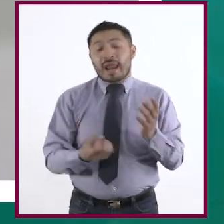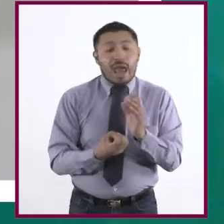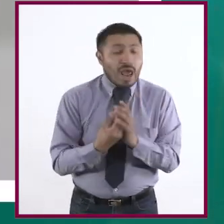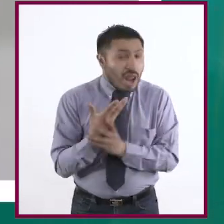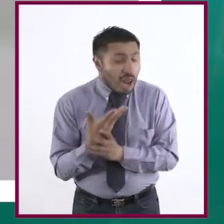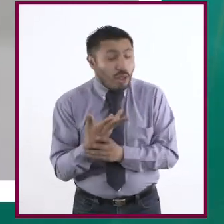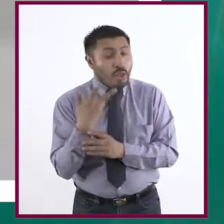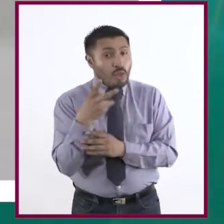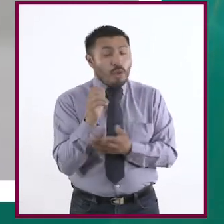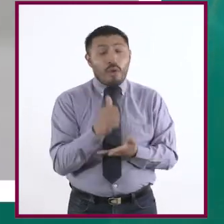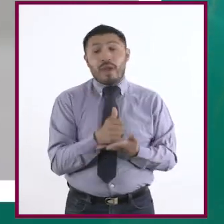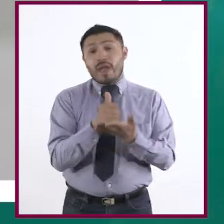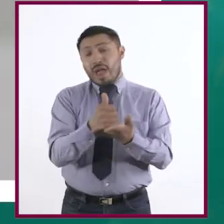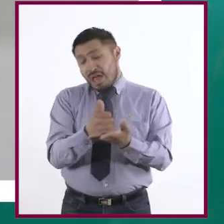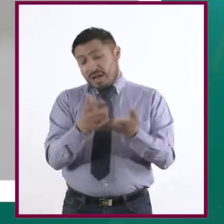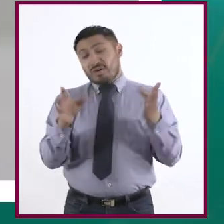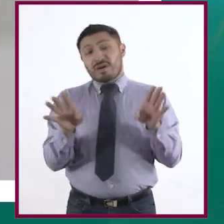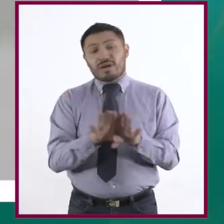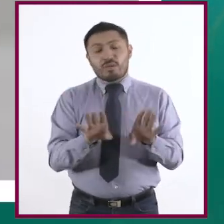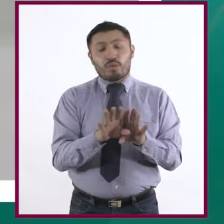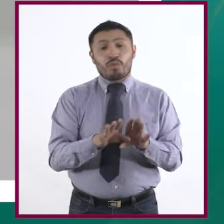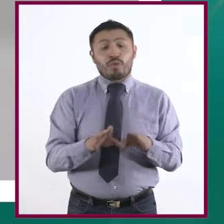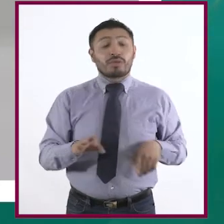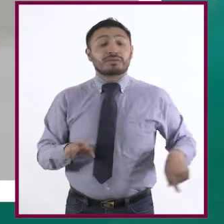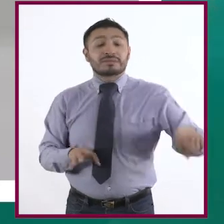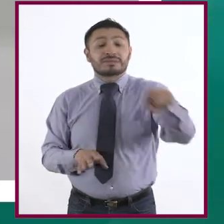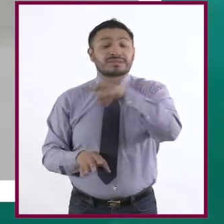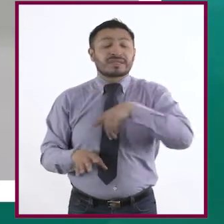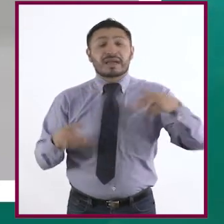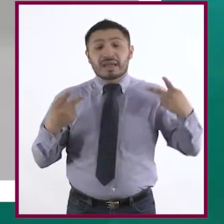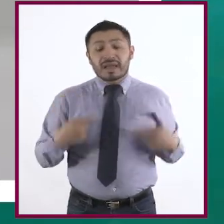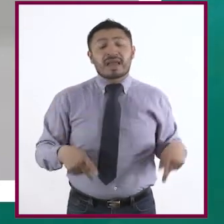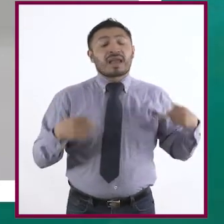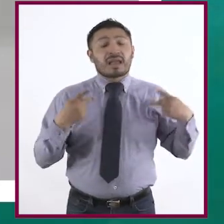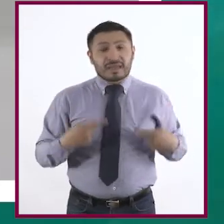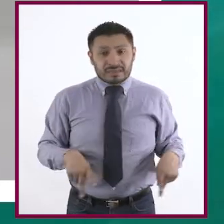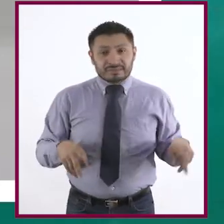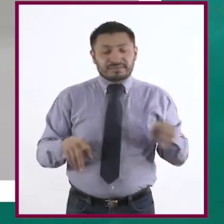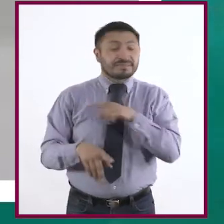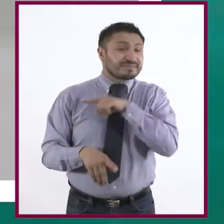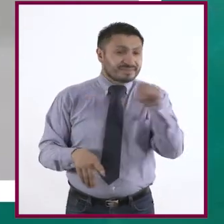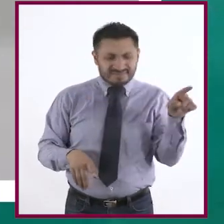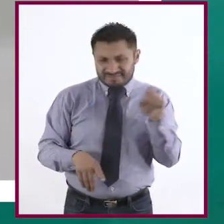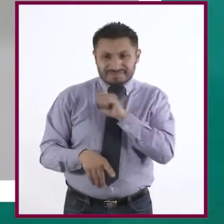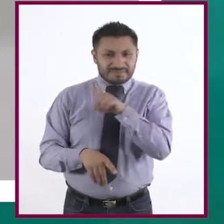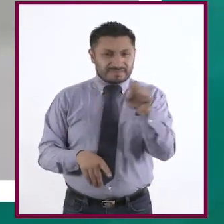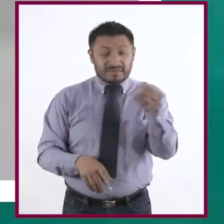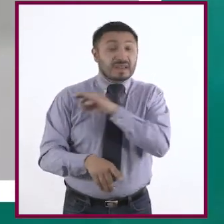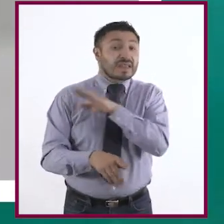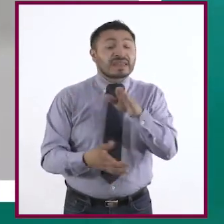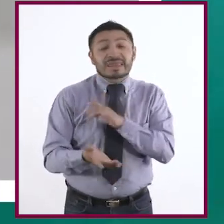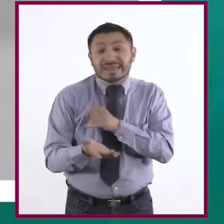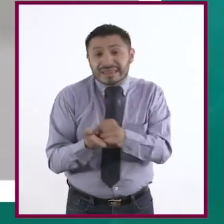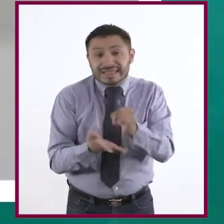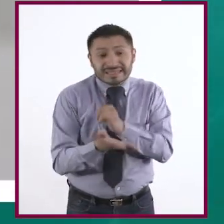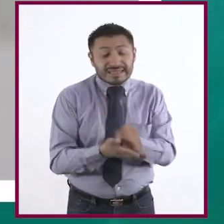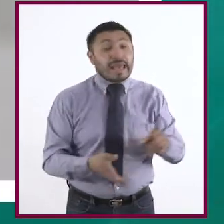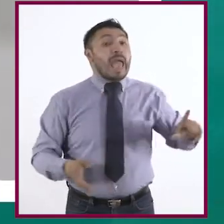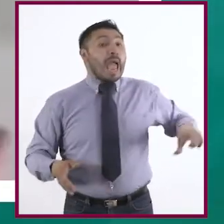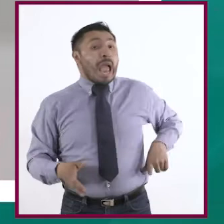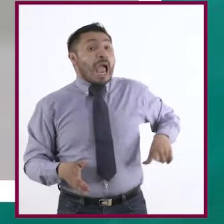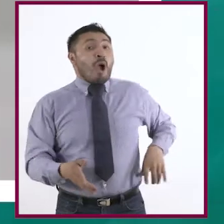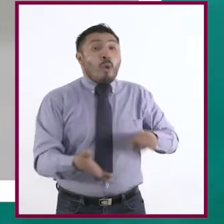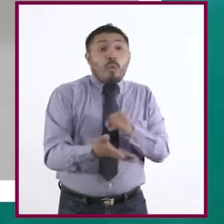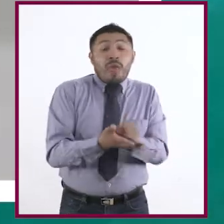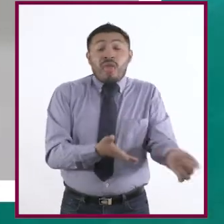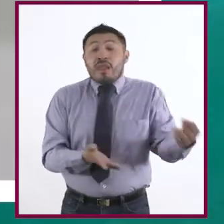que le permita, insisto, a las personas que puedan ellas mismas decidir. O sea, ya no va a ser el Estado el que te va a decir,